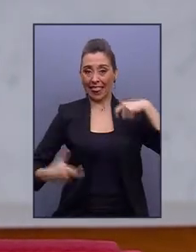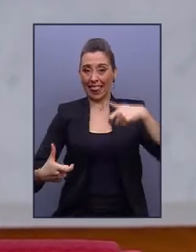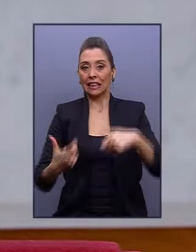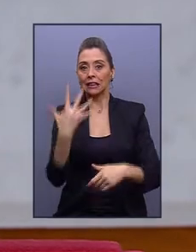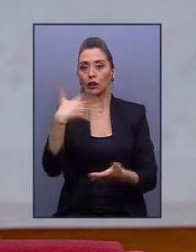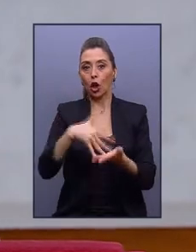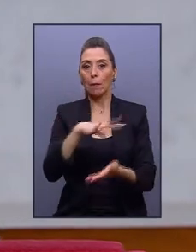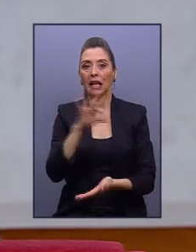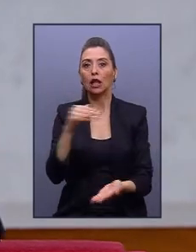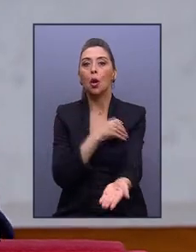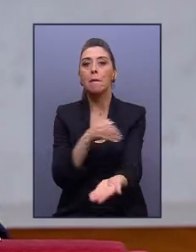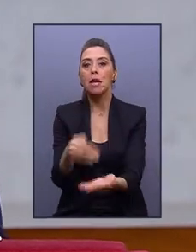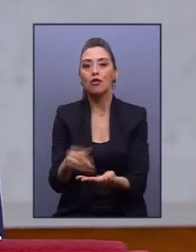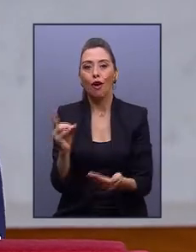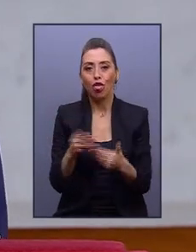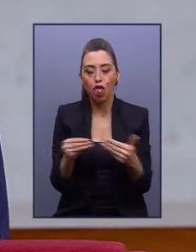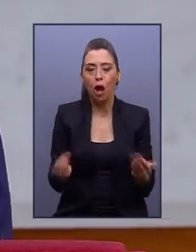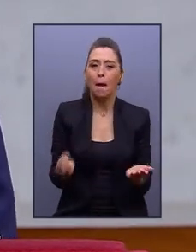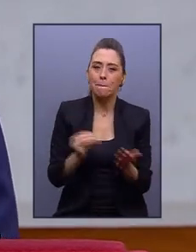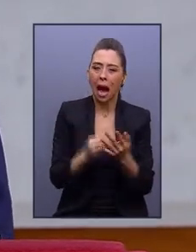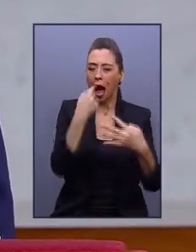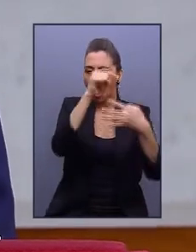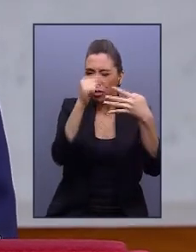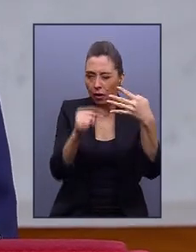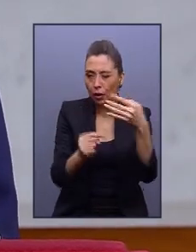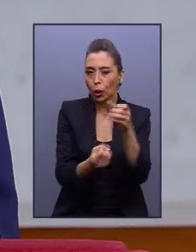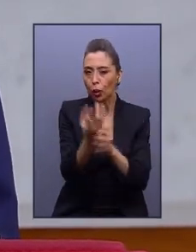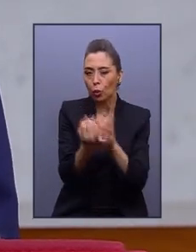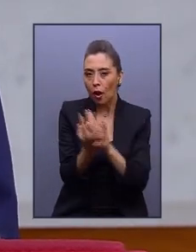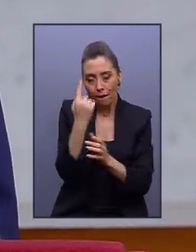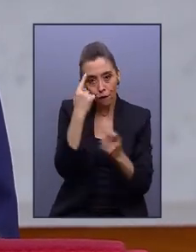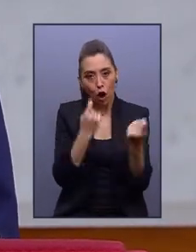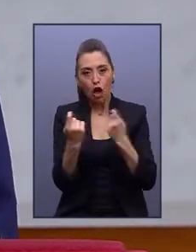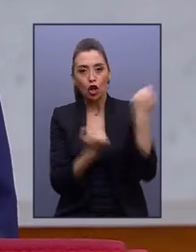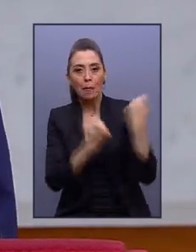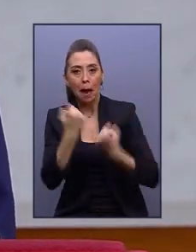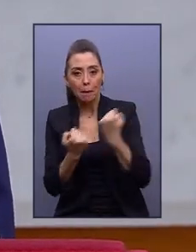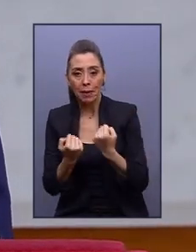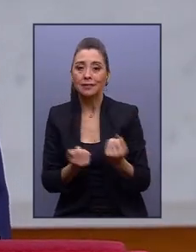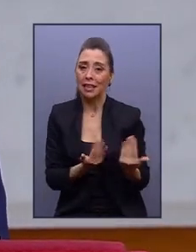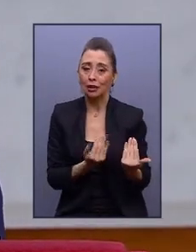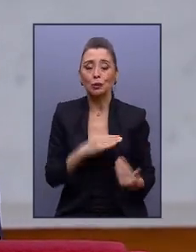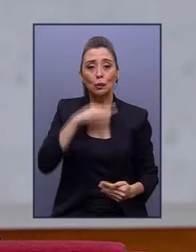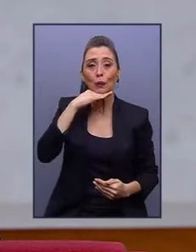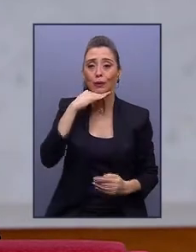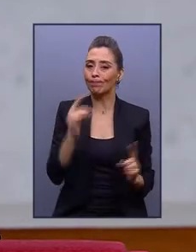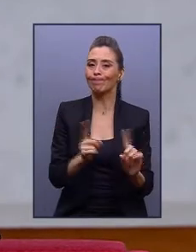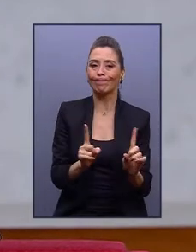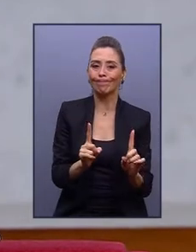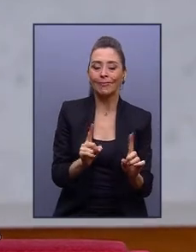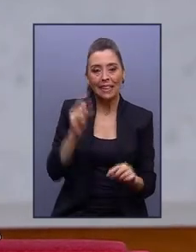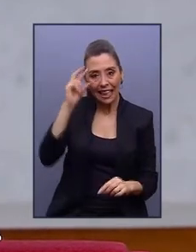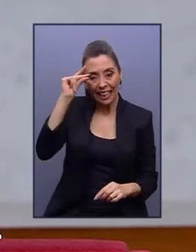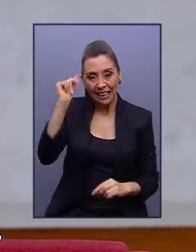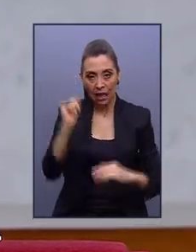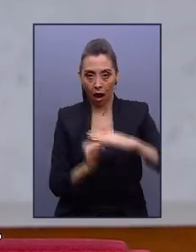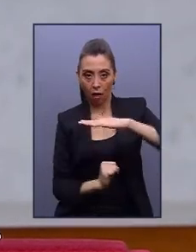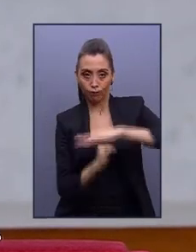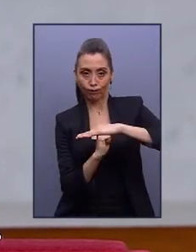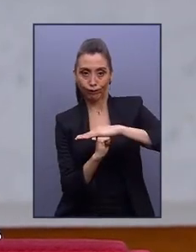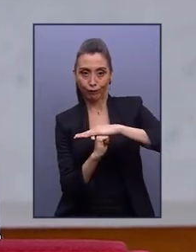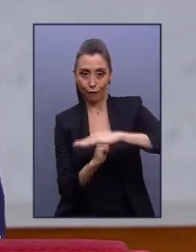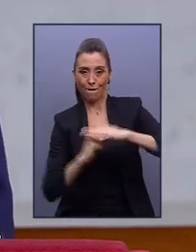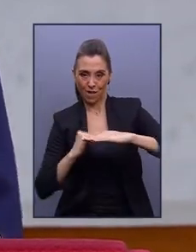gobierno. Ampliar la diversidad y la innovación en la economía es necesario, pero no basta. Para crear bases sólidas